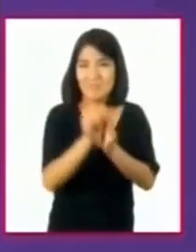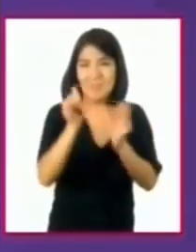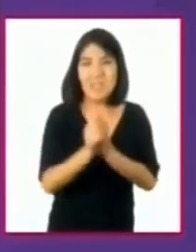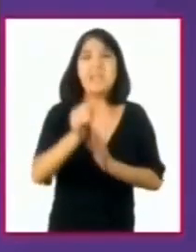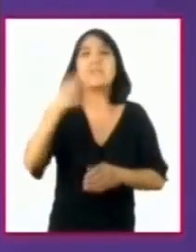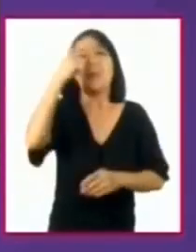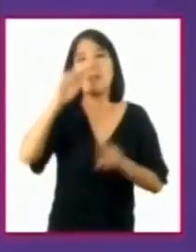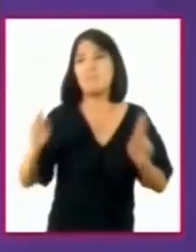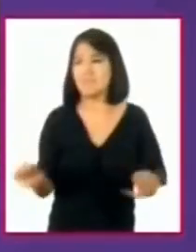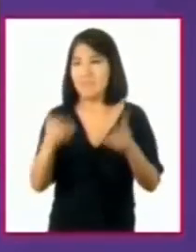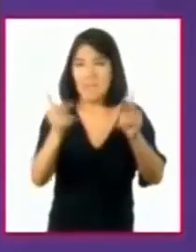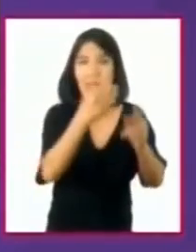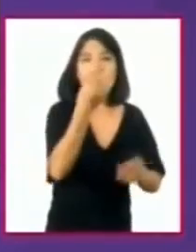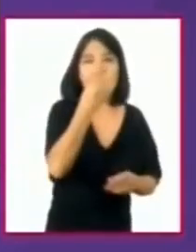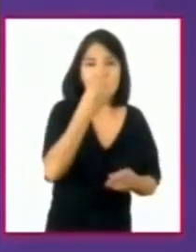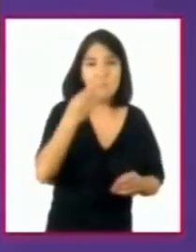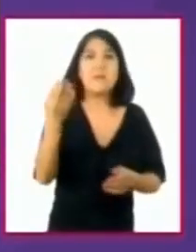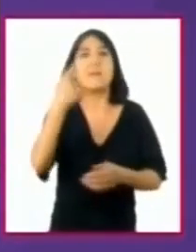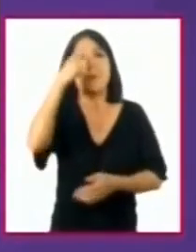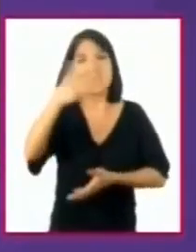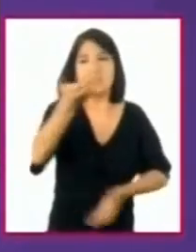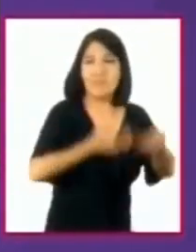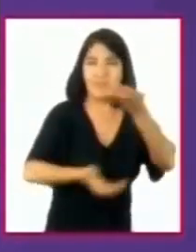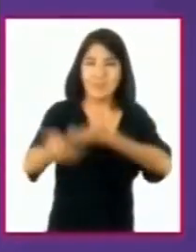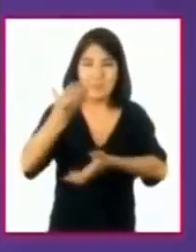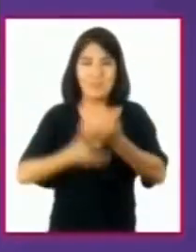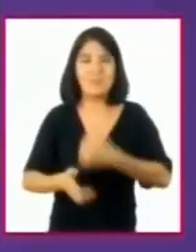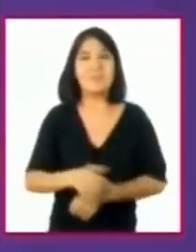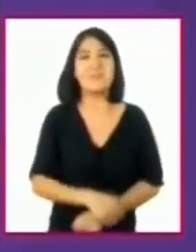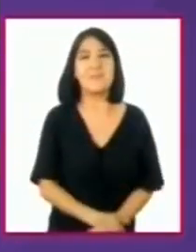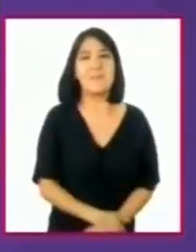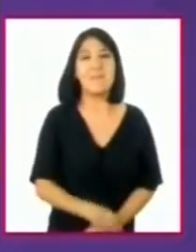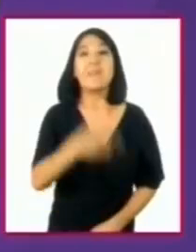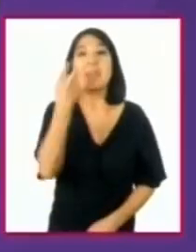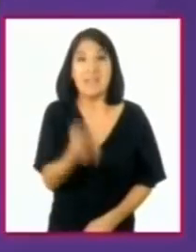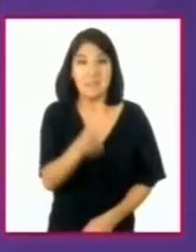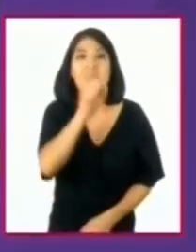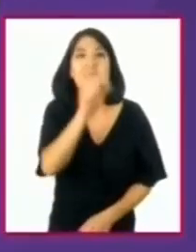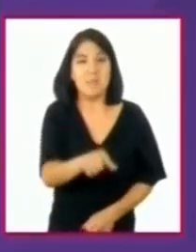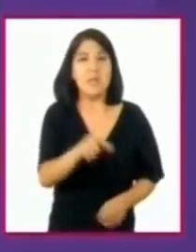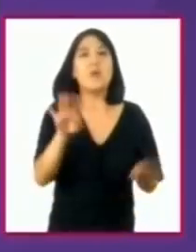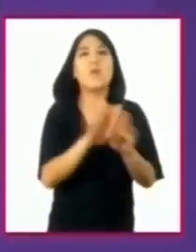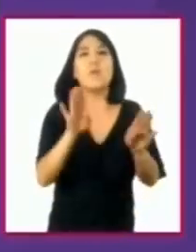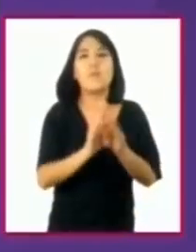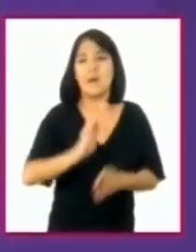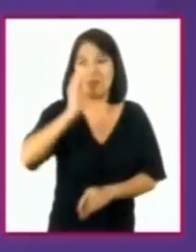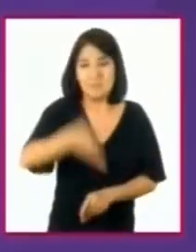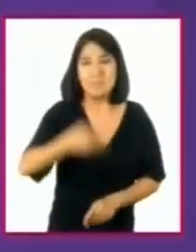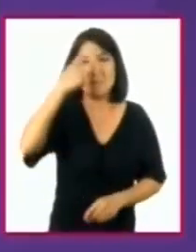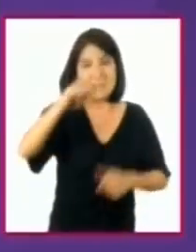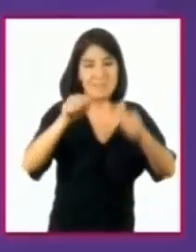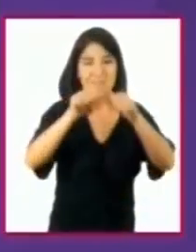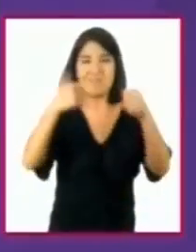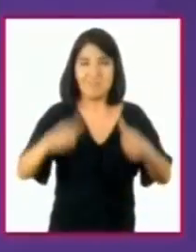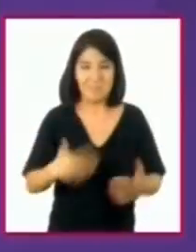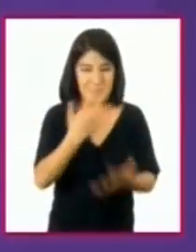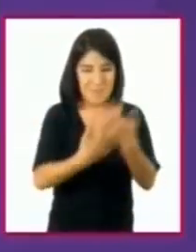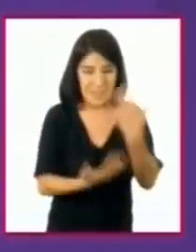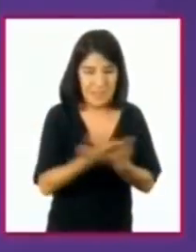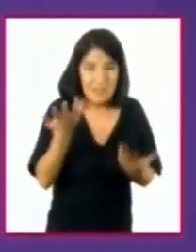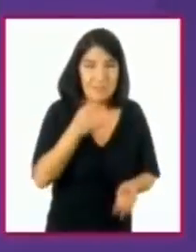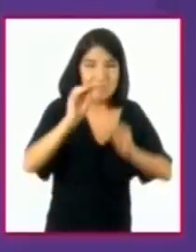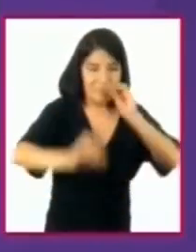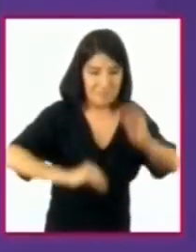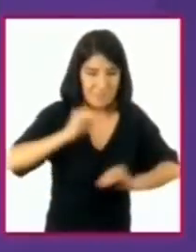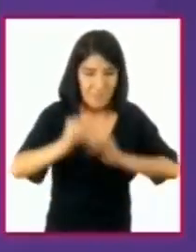recursos y a la ampliación de sus redes comerciales. Esto le permitió formar artesanos especializados en la